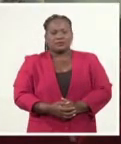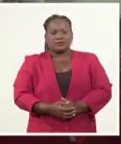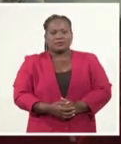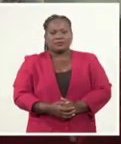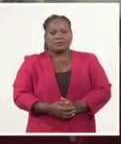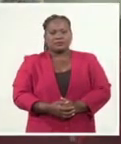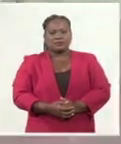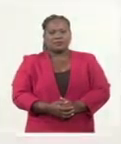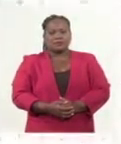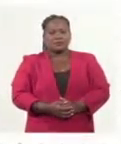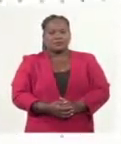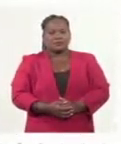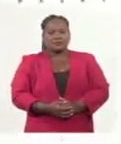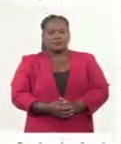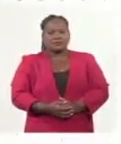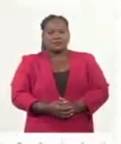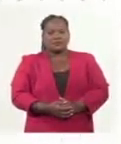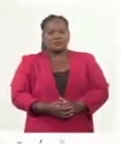Cubana.